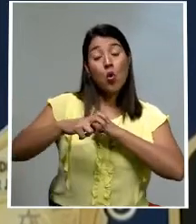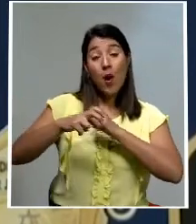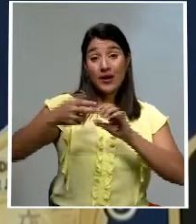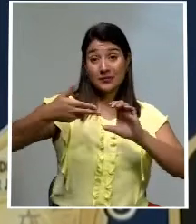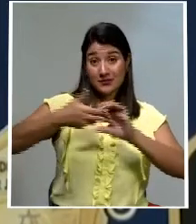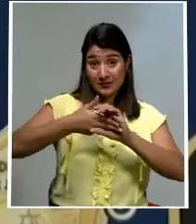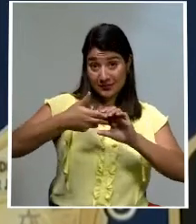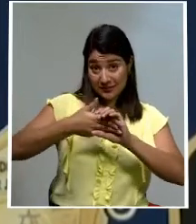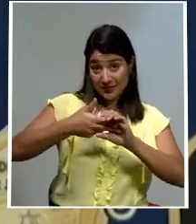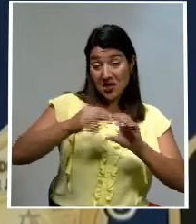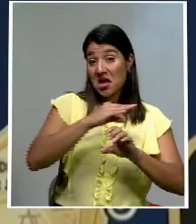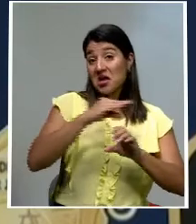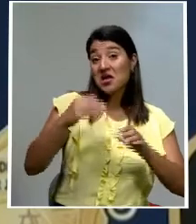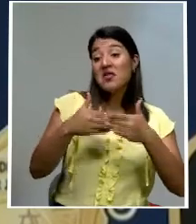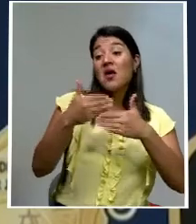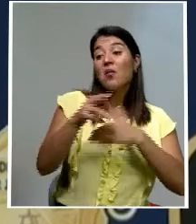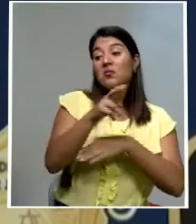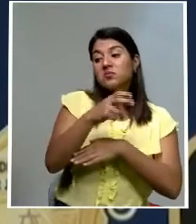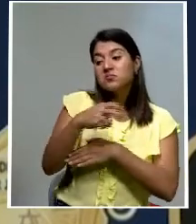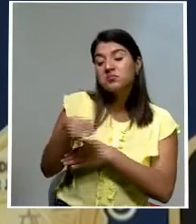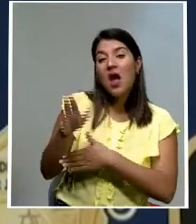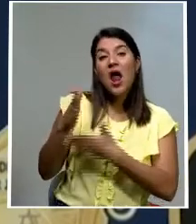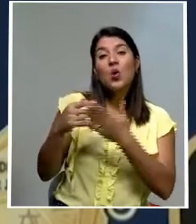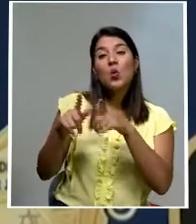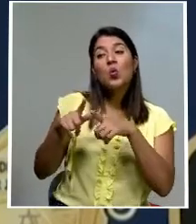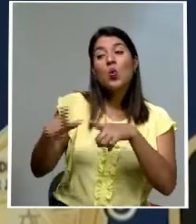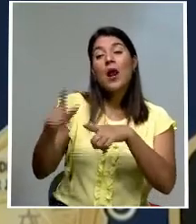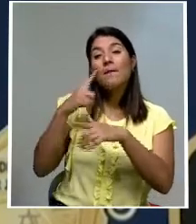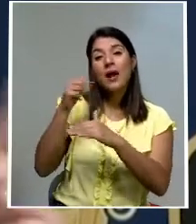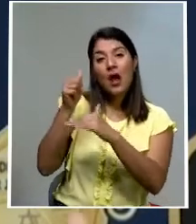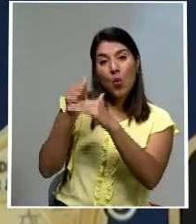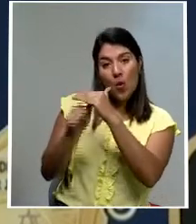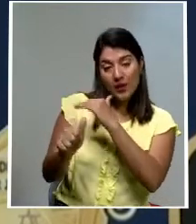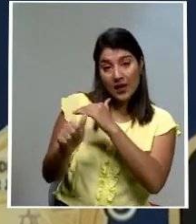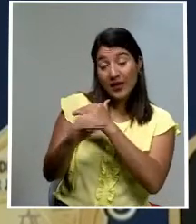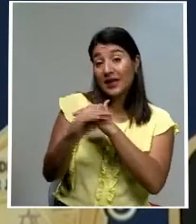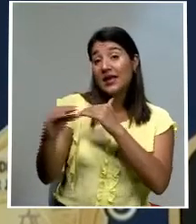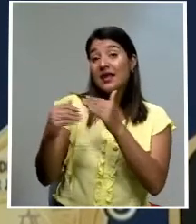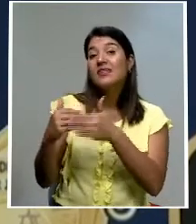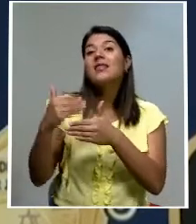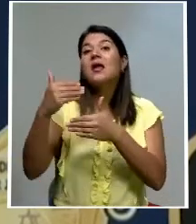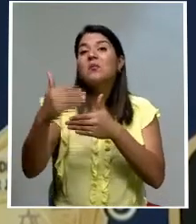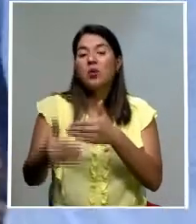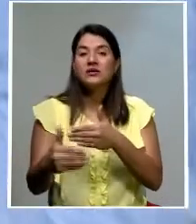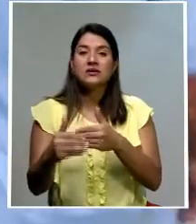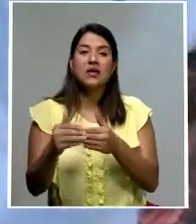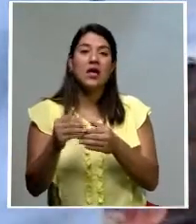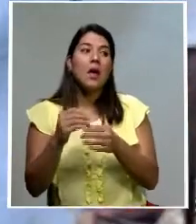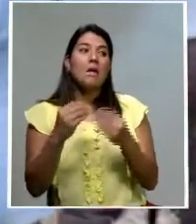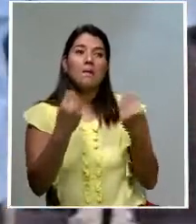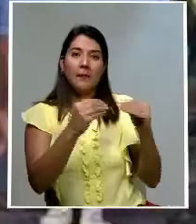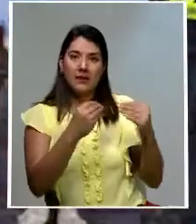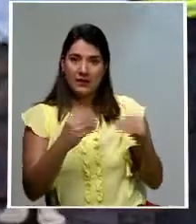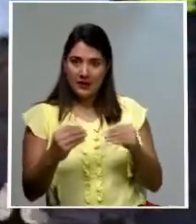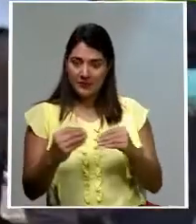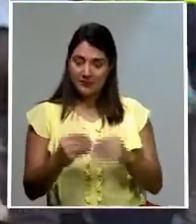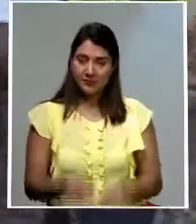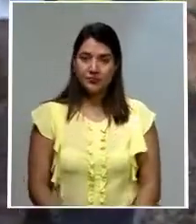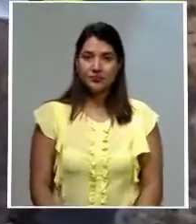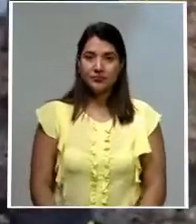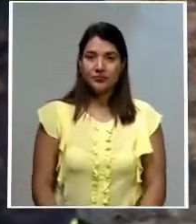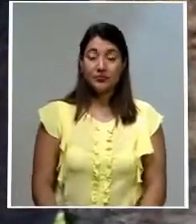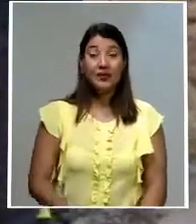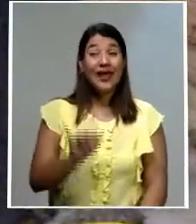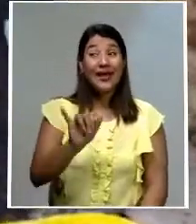a sitios de bodegaje temporal para luego realizar actividades de distribución. Esta sería la